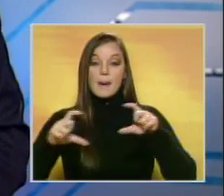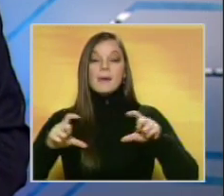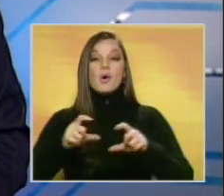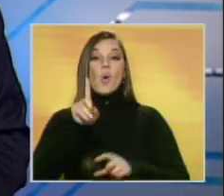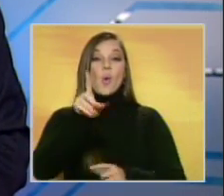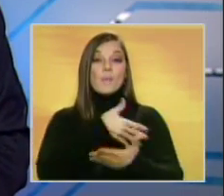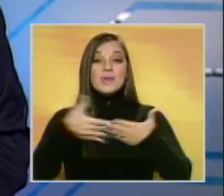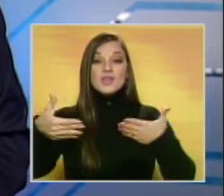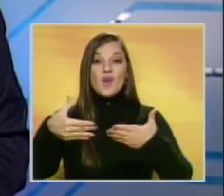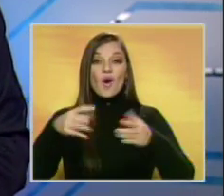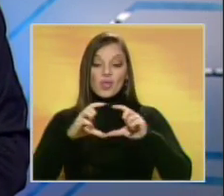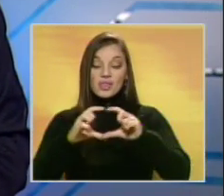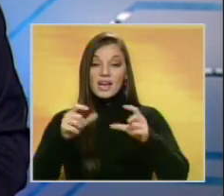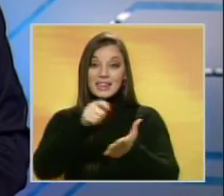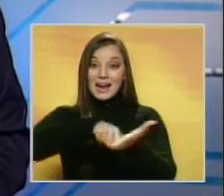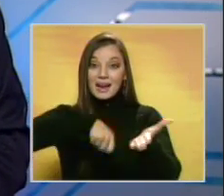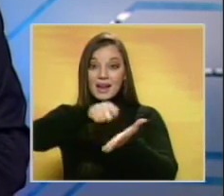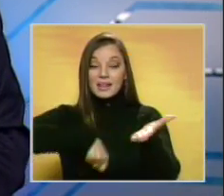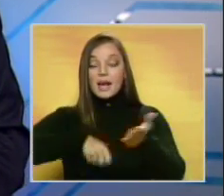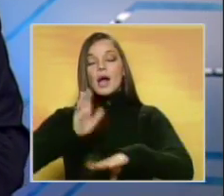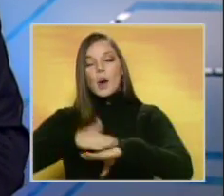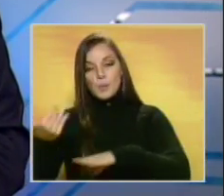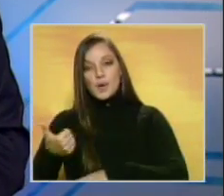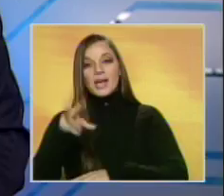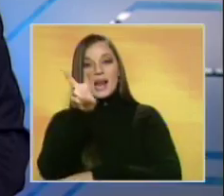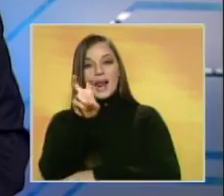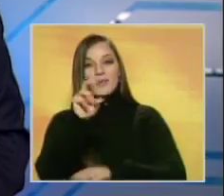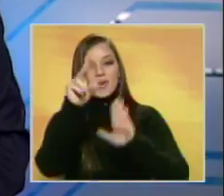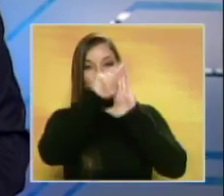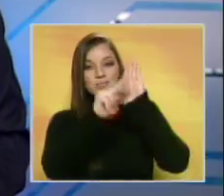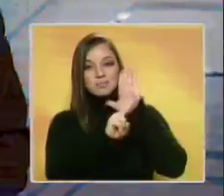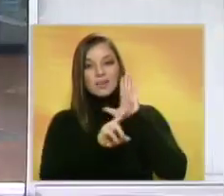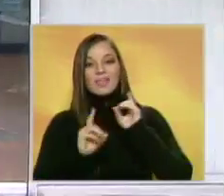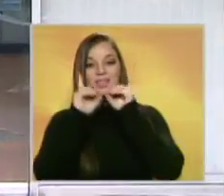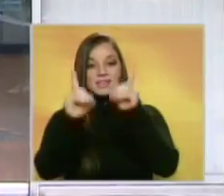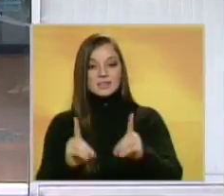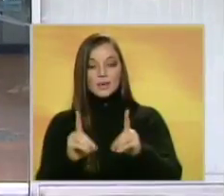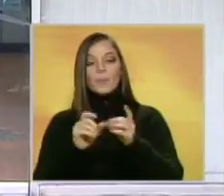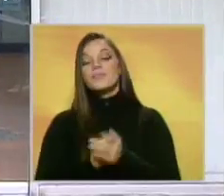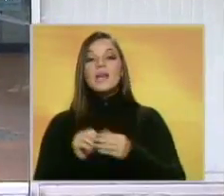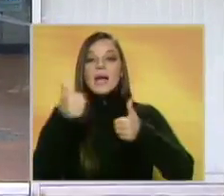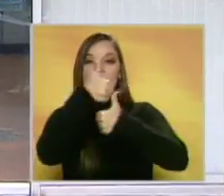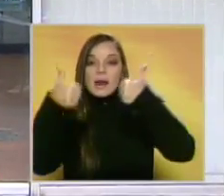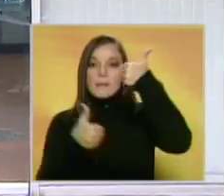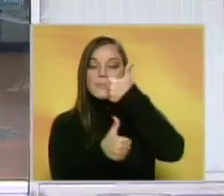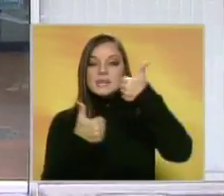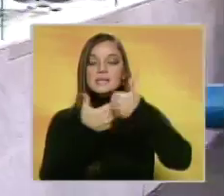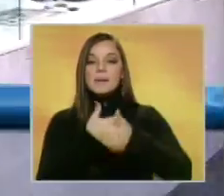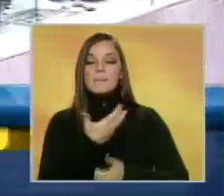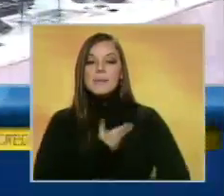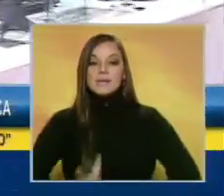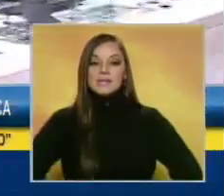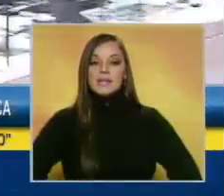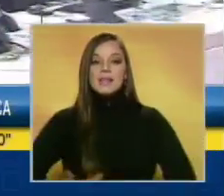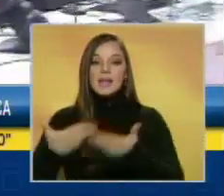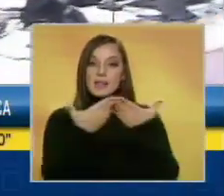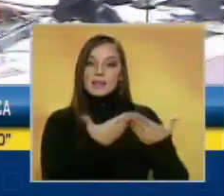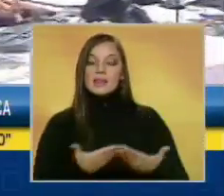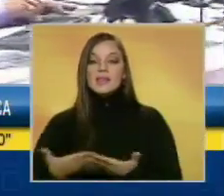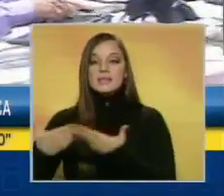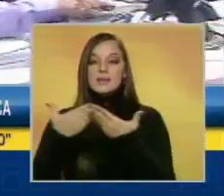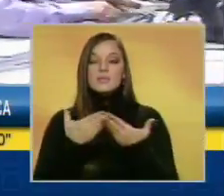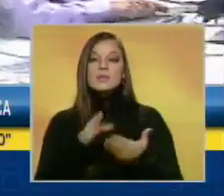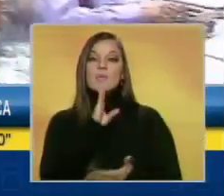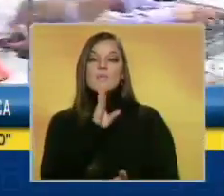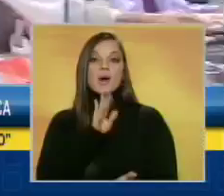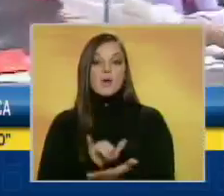crédito al mes a propósito de la entrada en vigencia de las nuevas medidas cambiarias. El vicepresidente ejecutivo de Productos y Servicios del Banco de